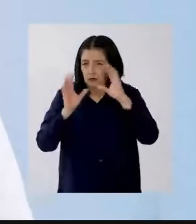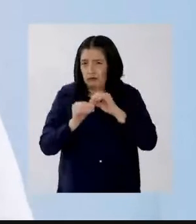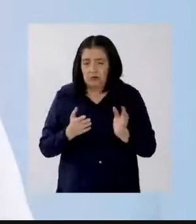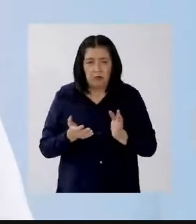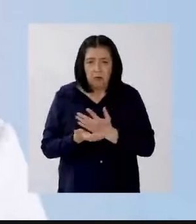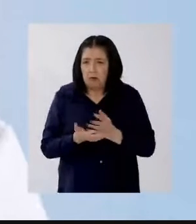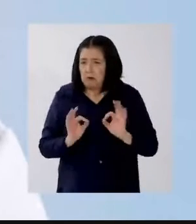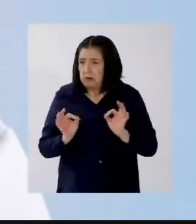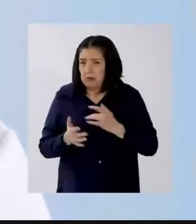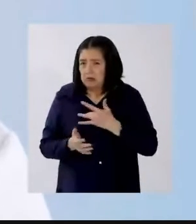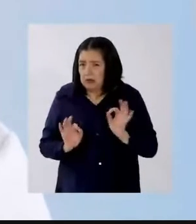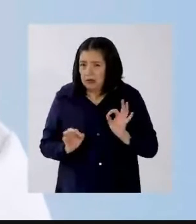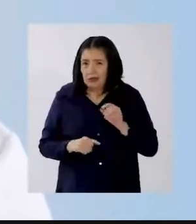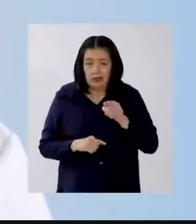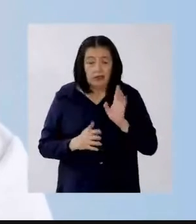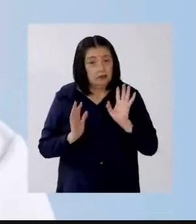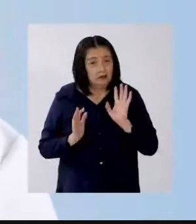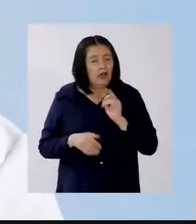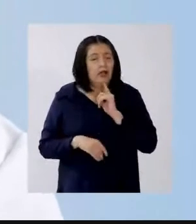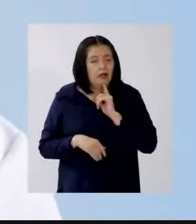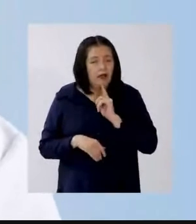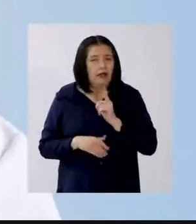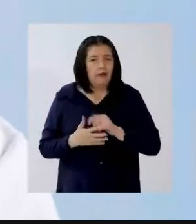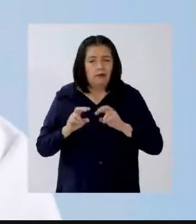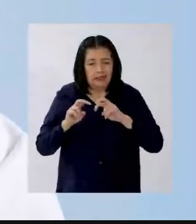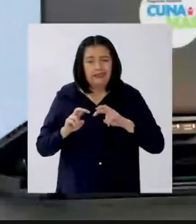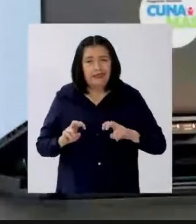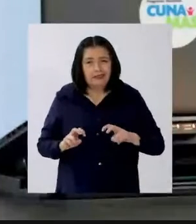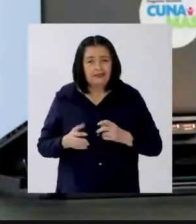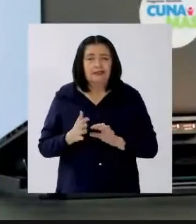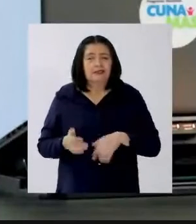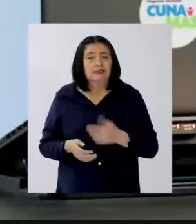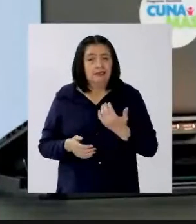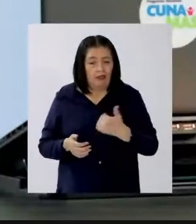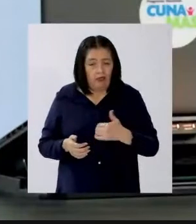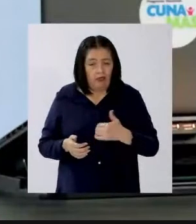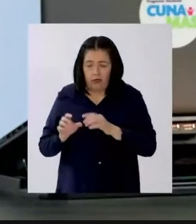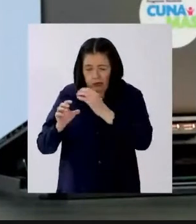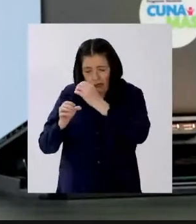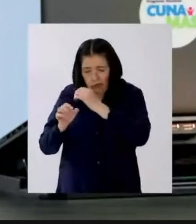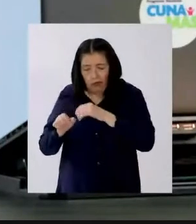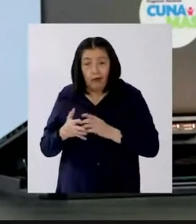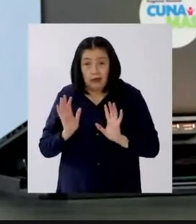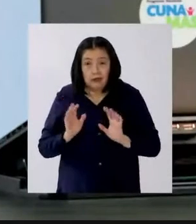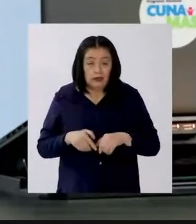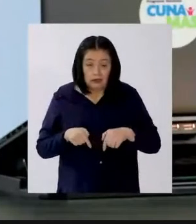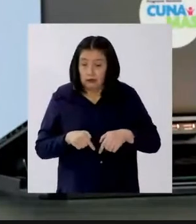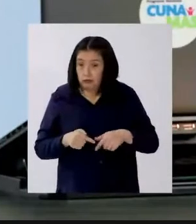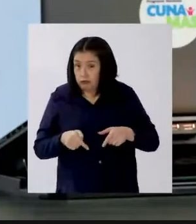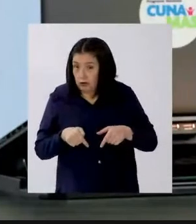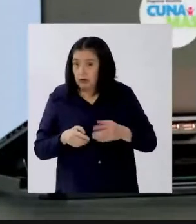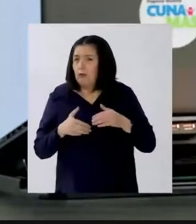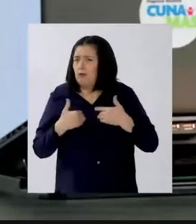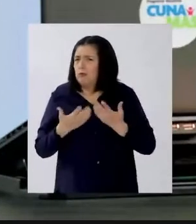ningún síntoma. En este caso se evidencia con el examen de orina. Las infecciones de vías urinarias o genitales